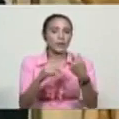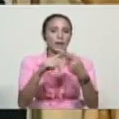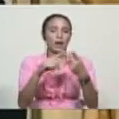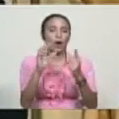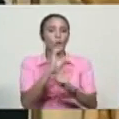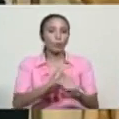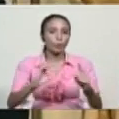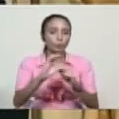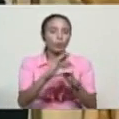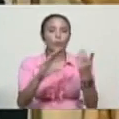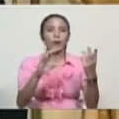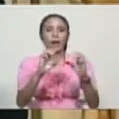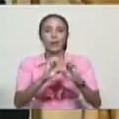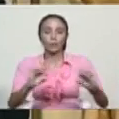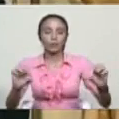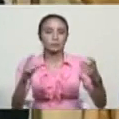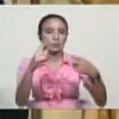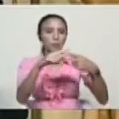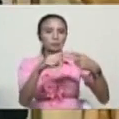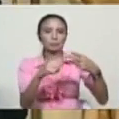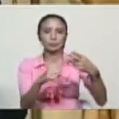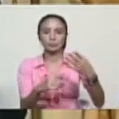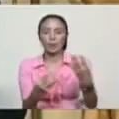cultura, de la educación,